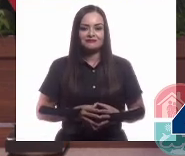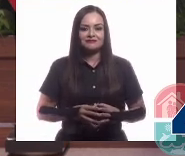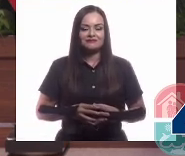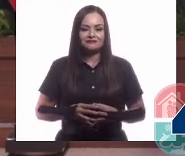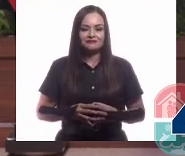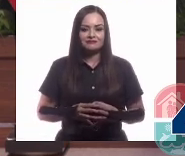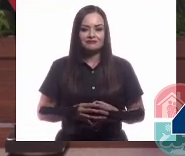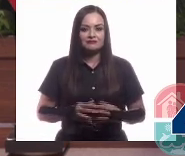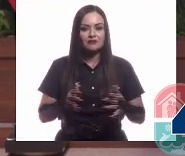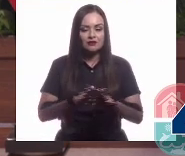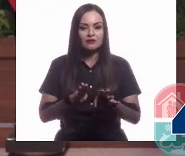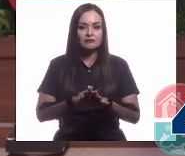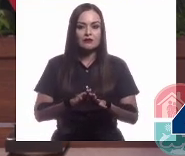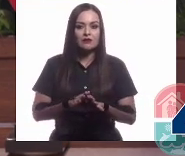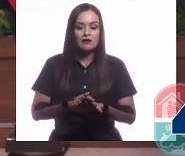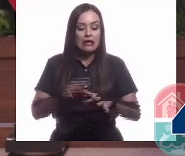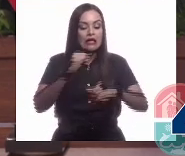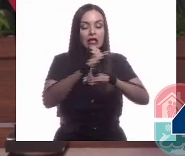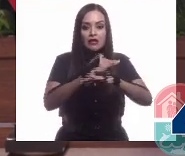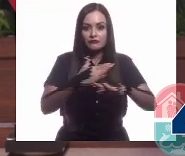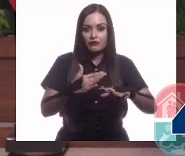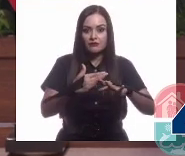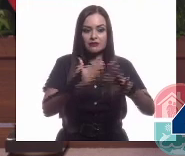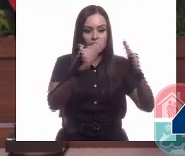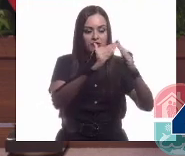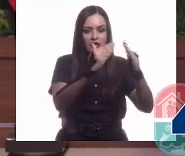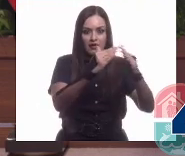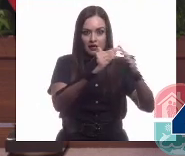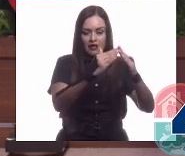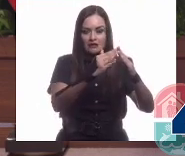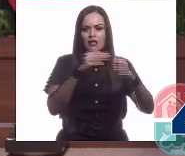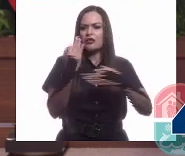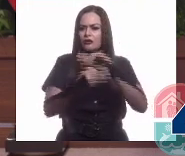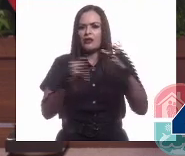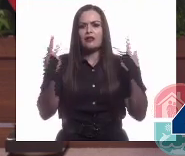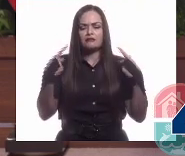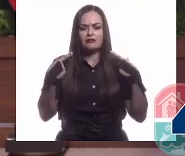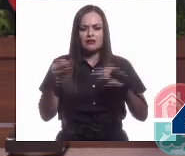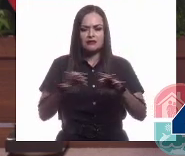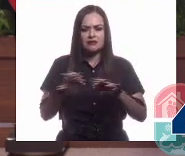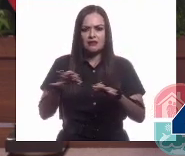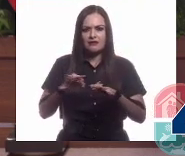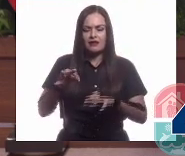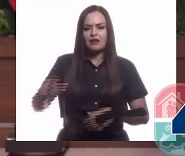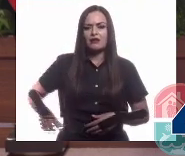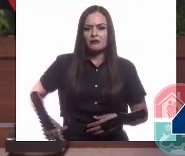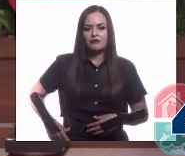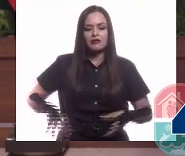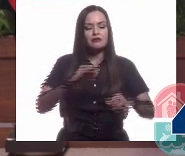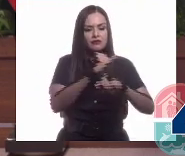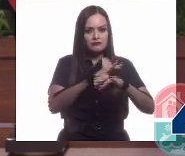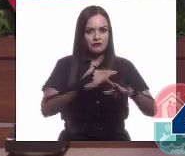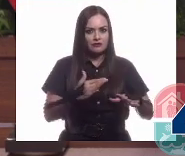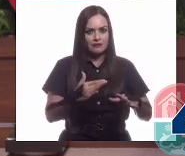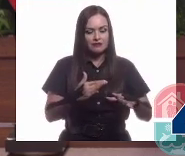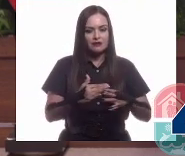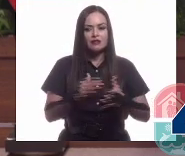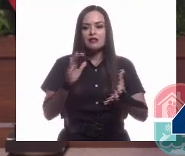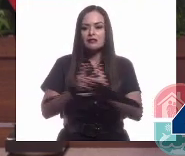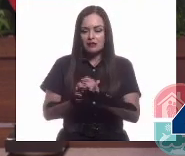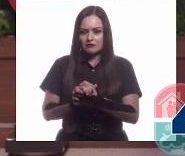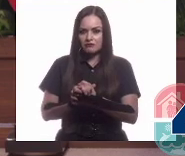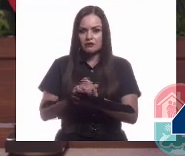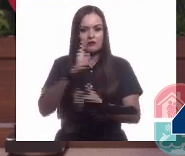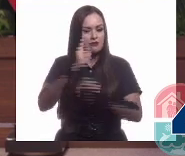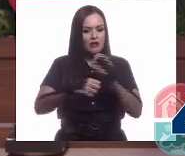hacer pública la declaración 3 de 3 de nuestros servidores públicos y de nuestros cónyuges, que han sido actualizadas anualmente